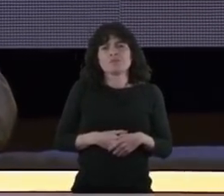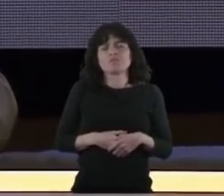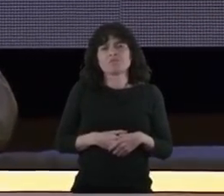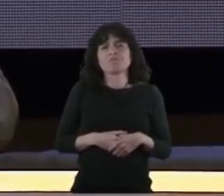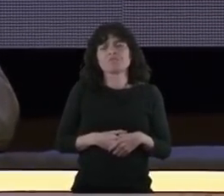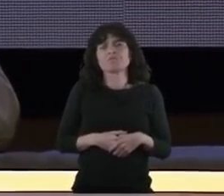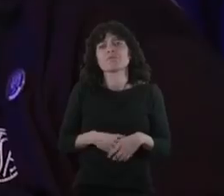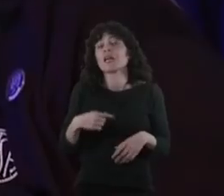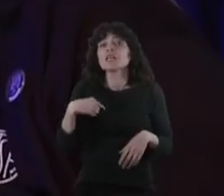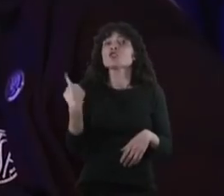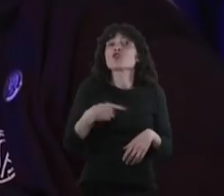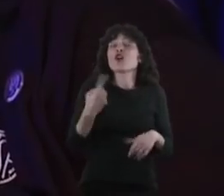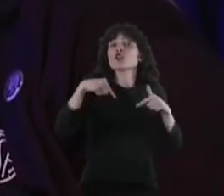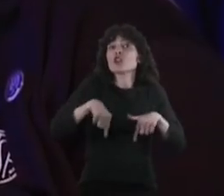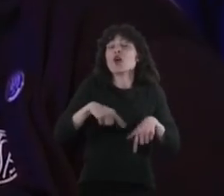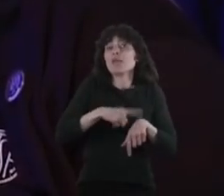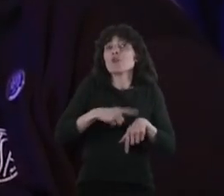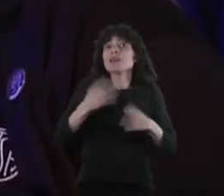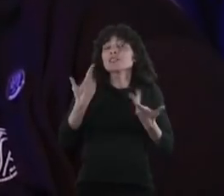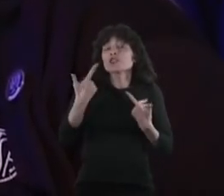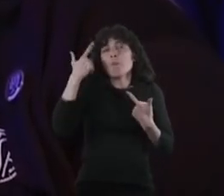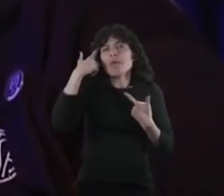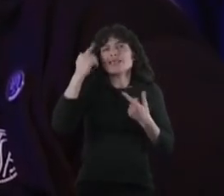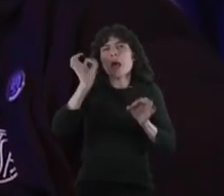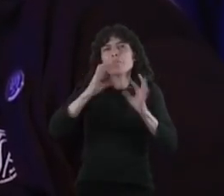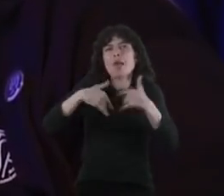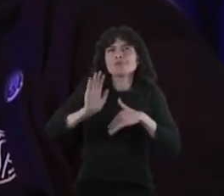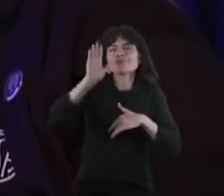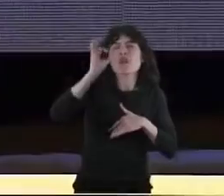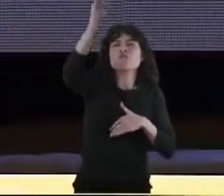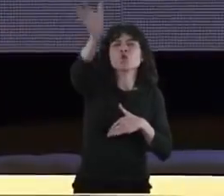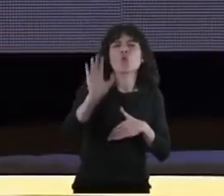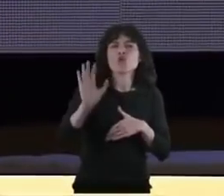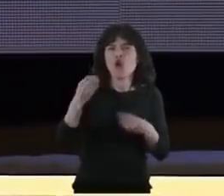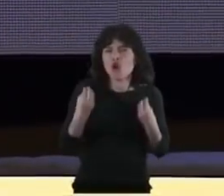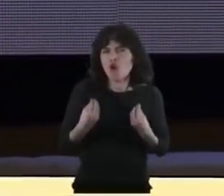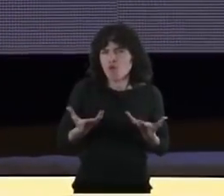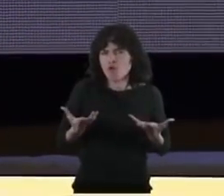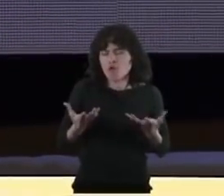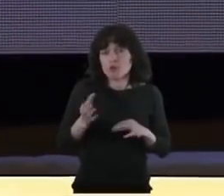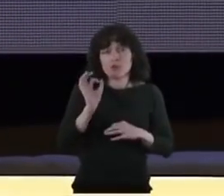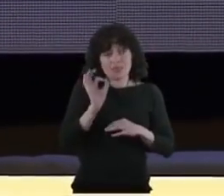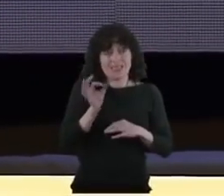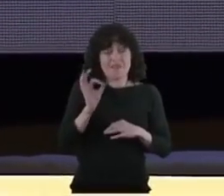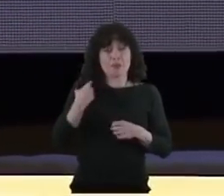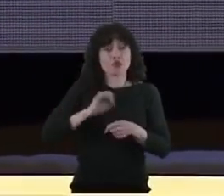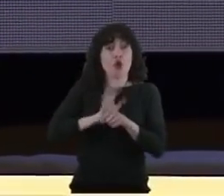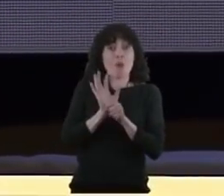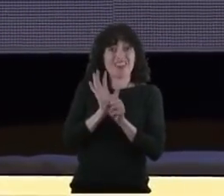Nosotros tenemos ahora que encarar el futuro, sabiendo que la pandemia no ha